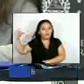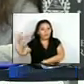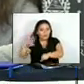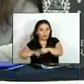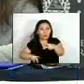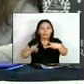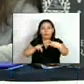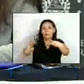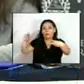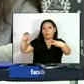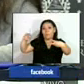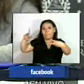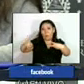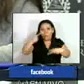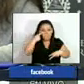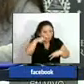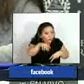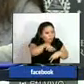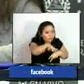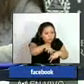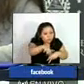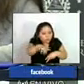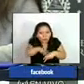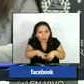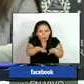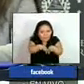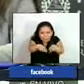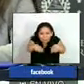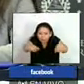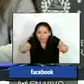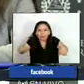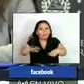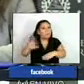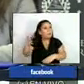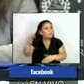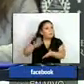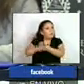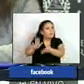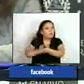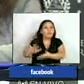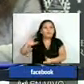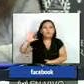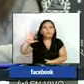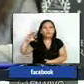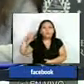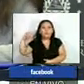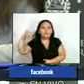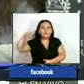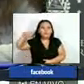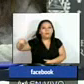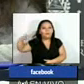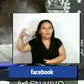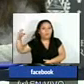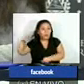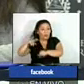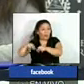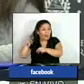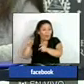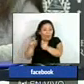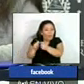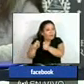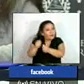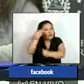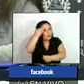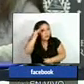MOP, los estudios de suelos y obras de terracería, con una inversión aproximada de 500 mil dólares. Todavía no tenemos este número